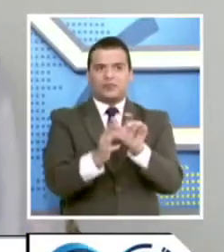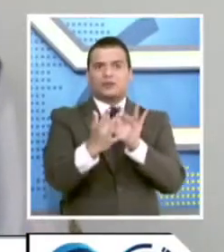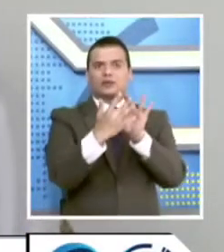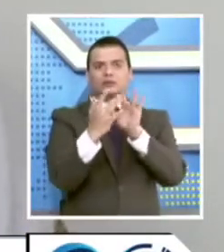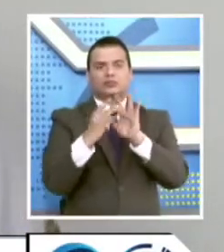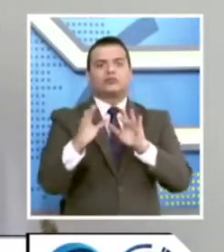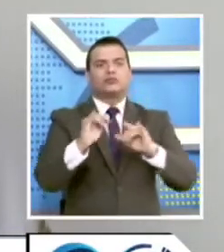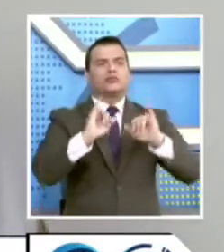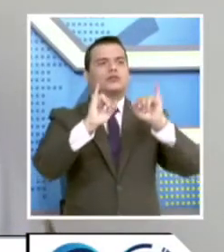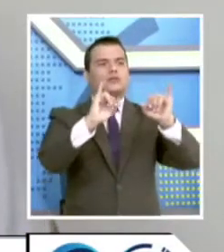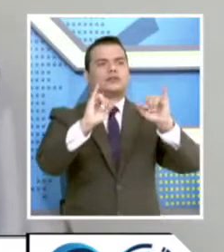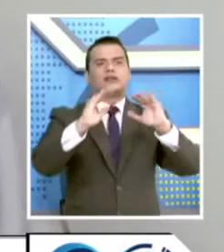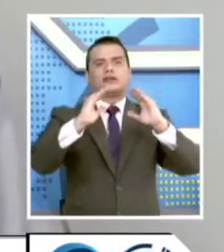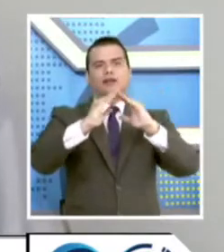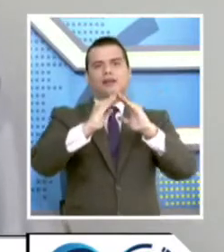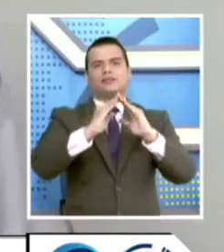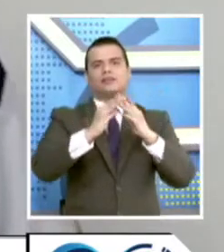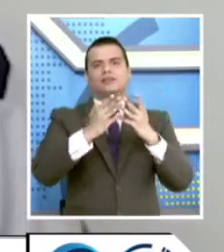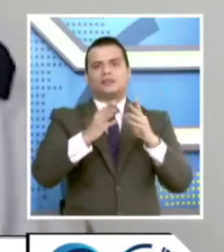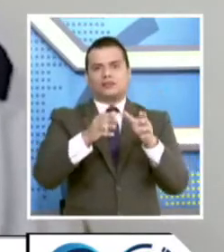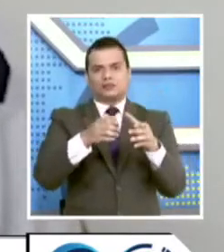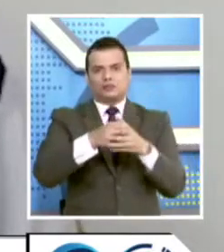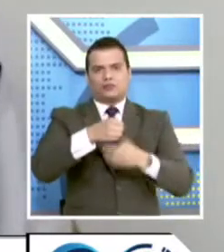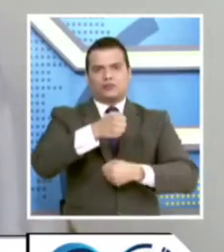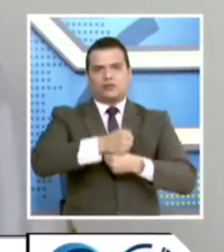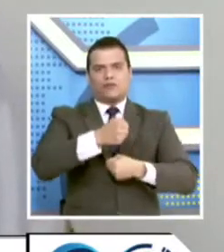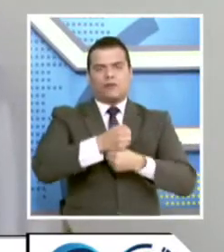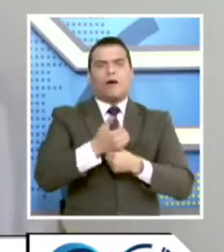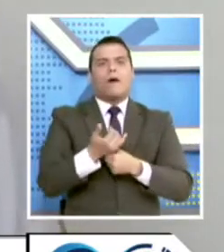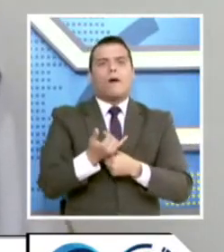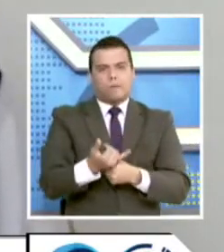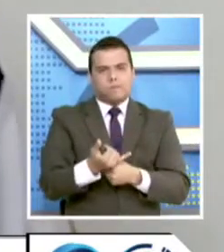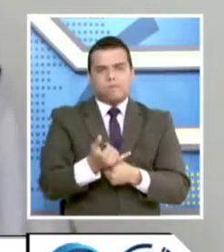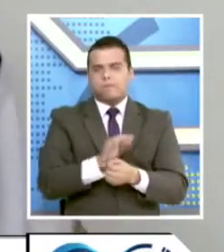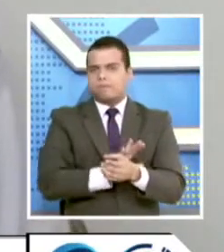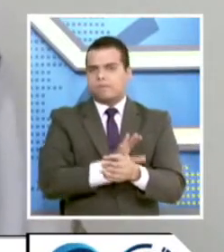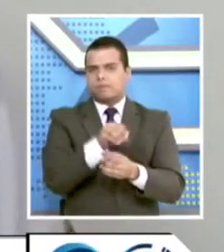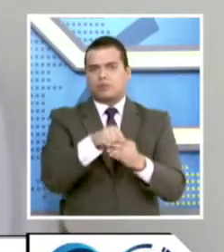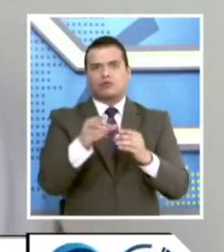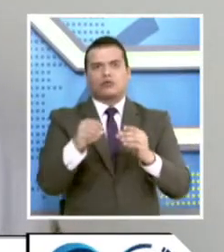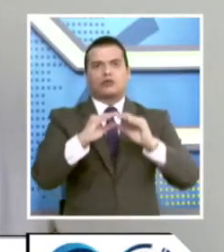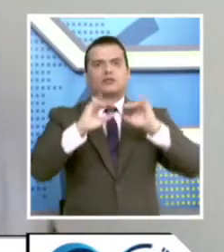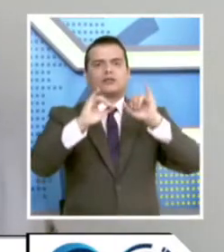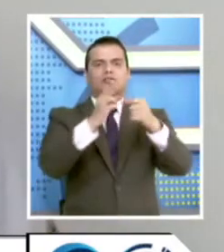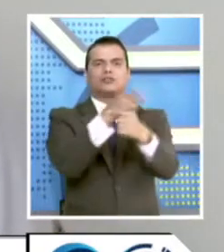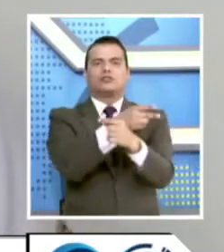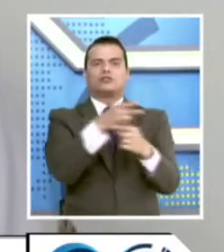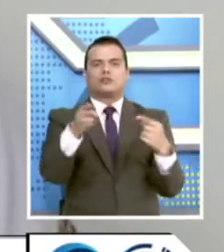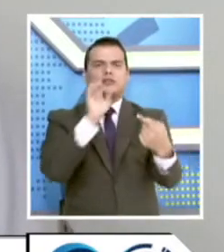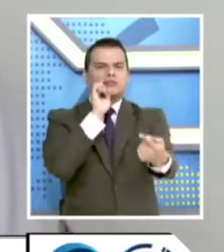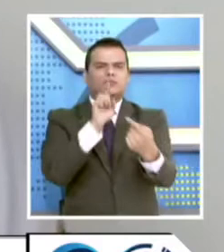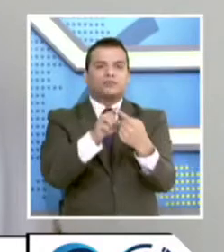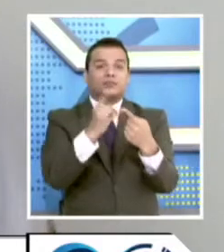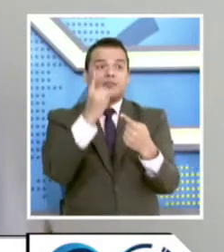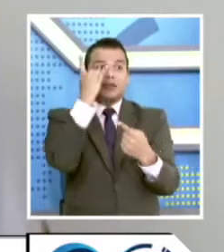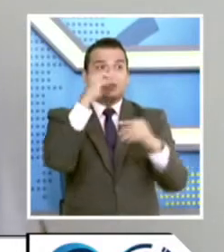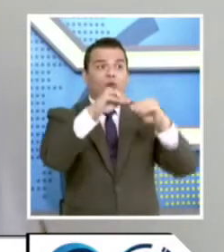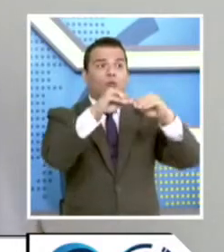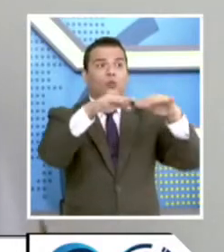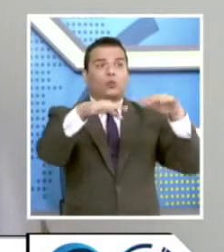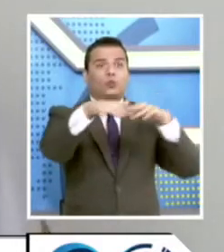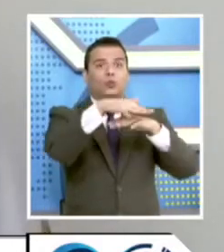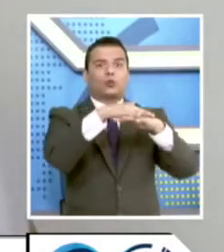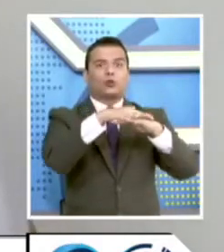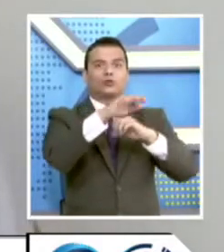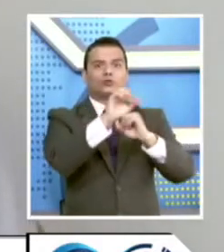sus residencias a el resto del personal de bomberos y paramédicos que laboran en esta estación, esto con el fin de evitar que se incremente